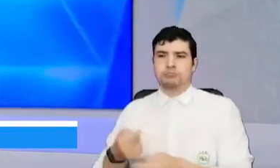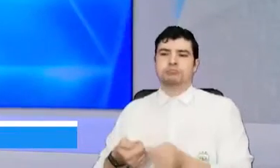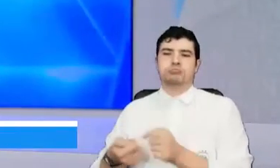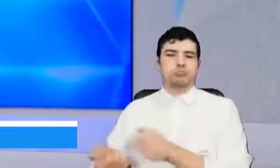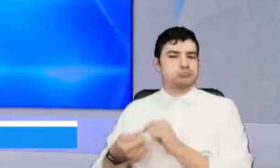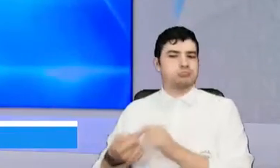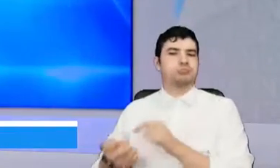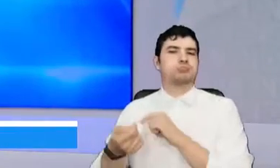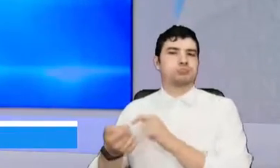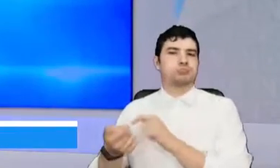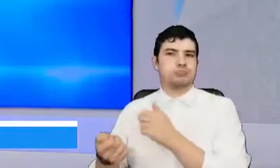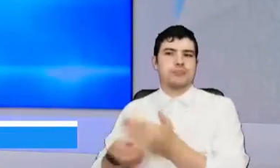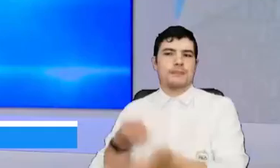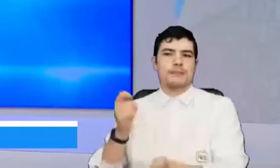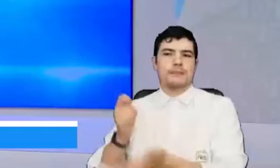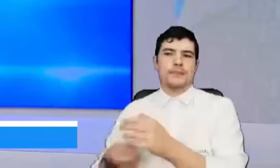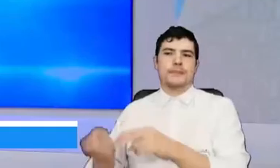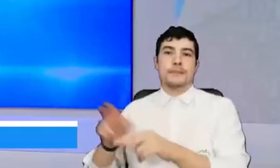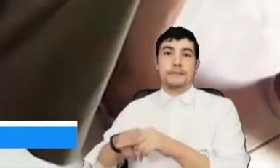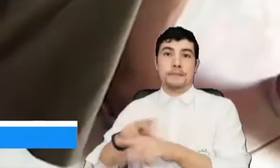según él, perdió su dinero.